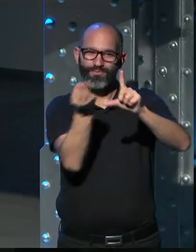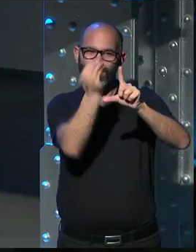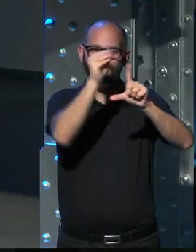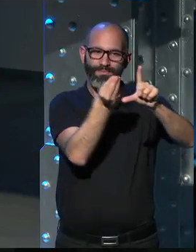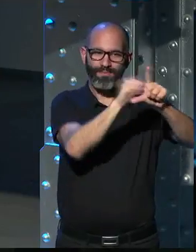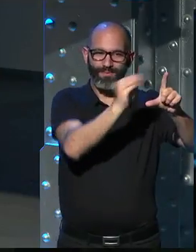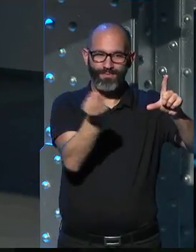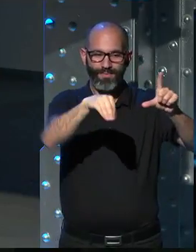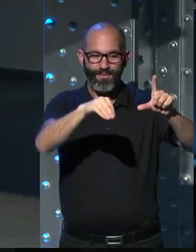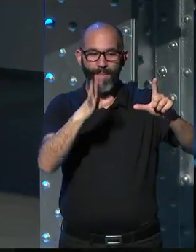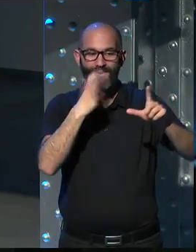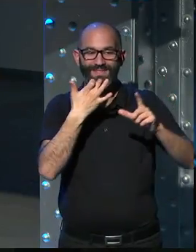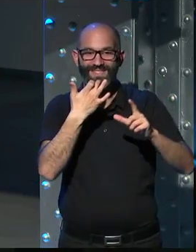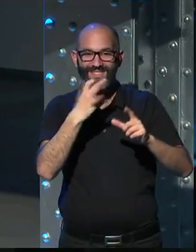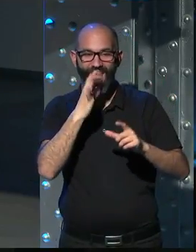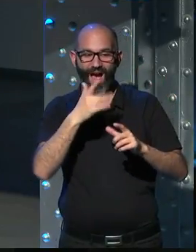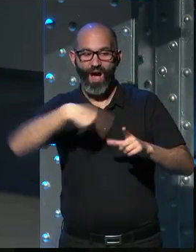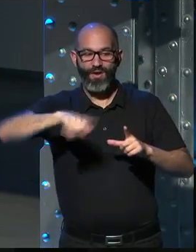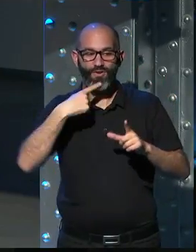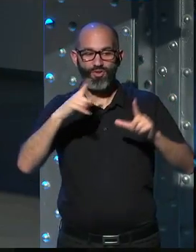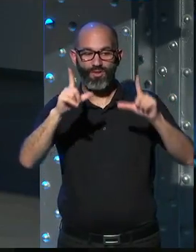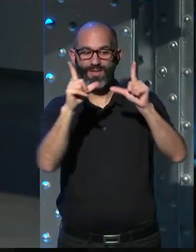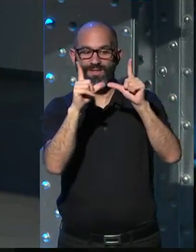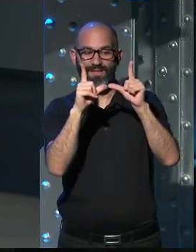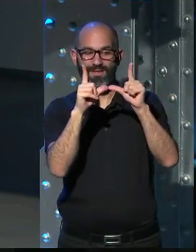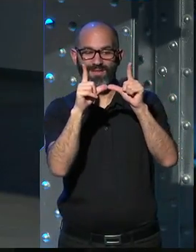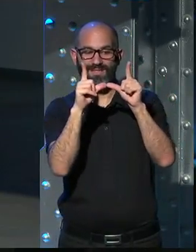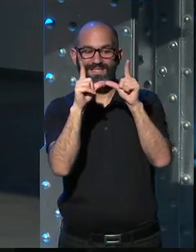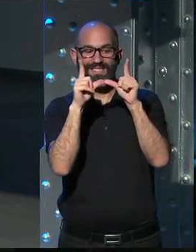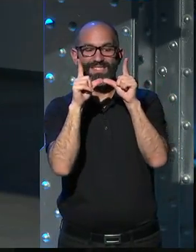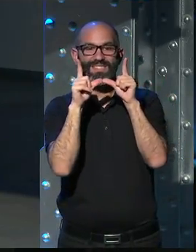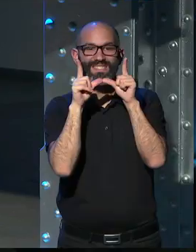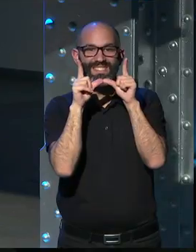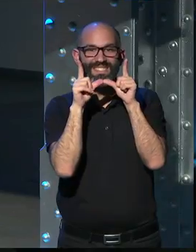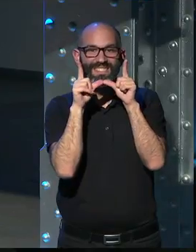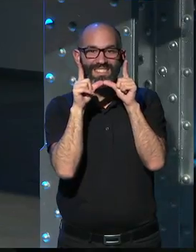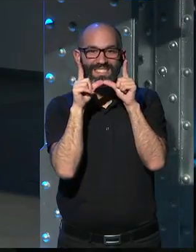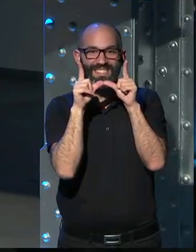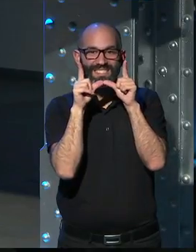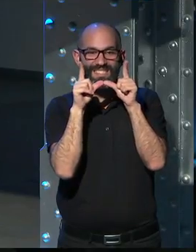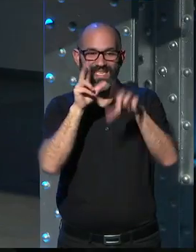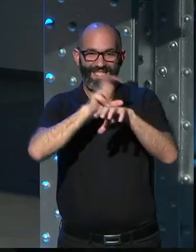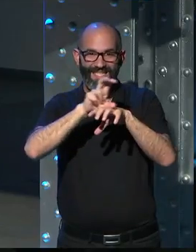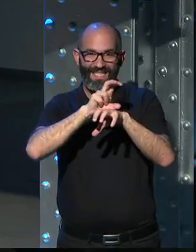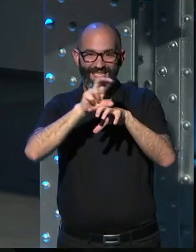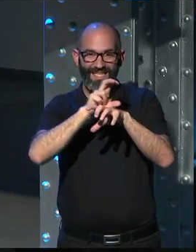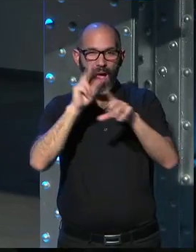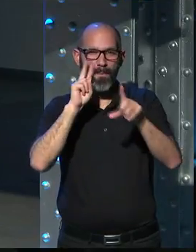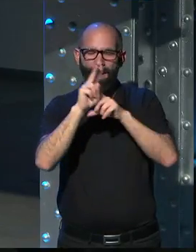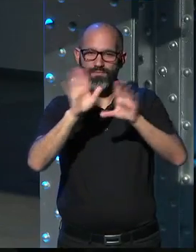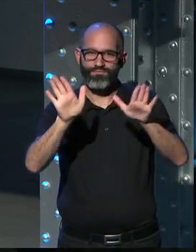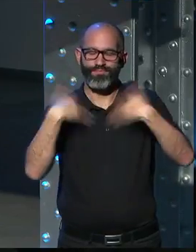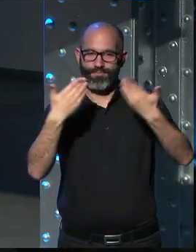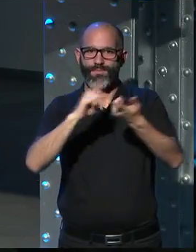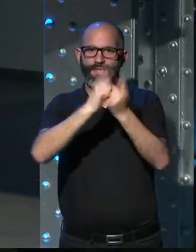ángulo entre los 3 rectángulos grises, vemos que el triángulo se convierte en pirámide y